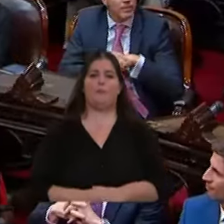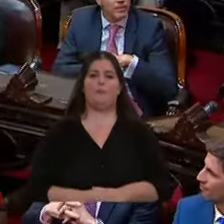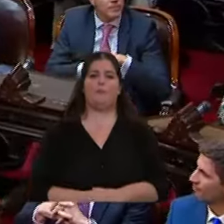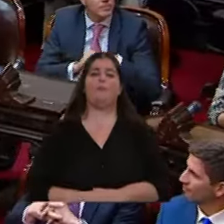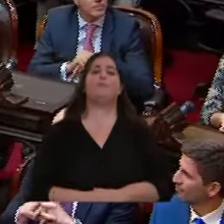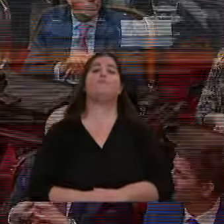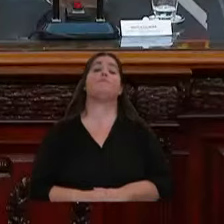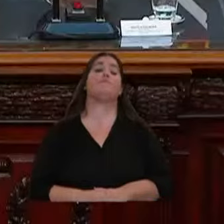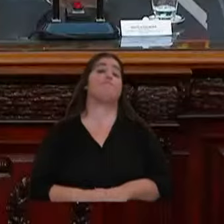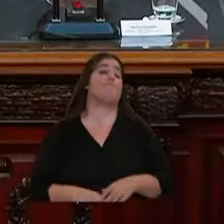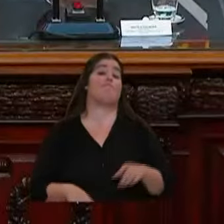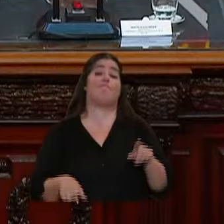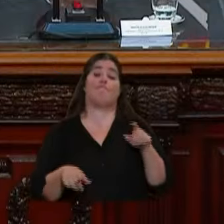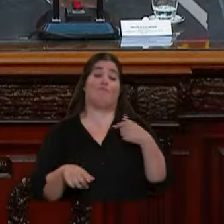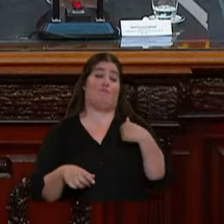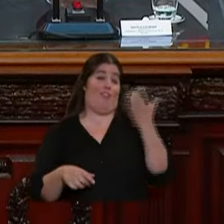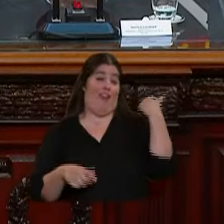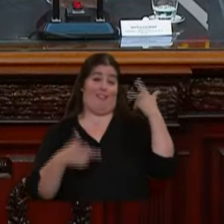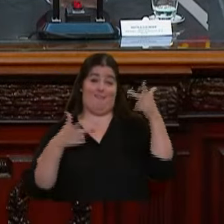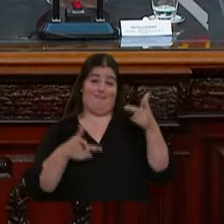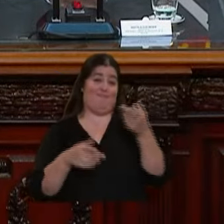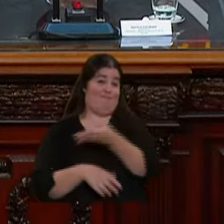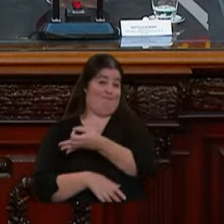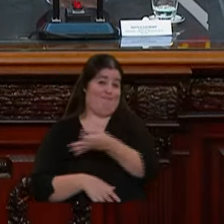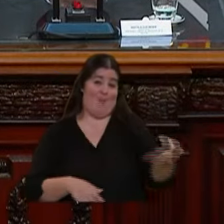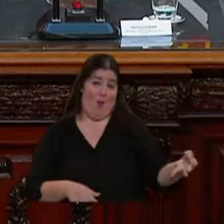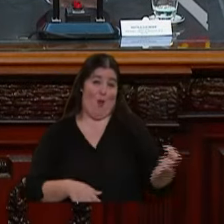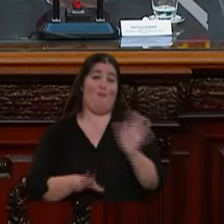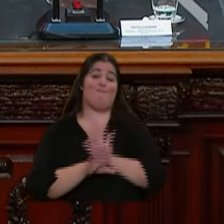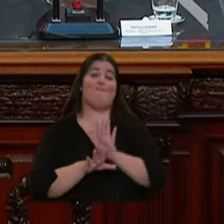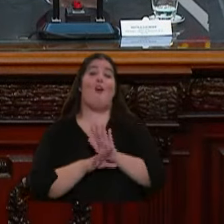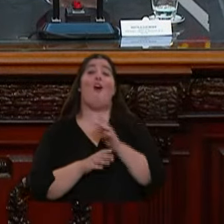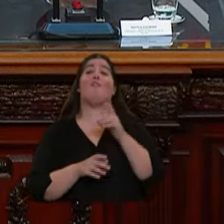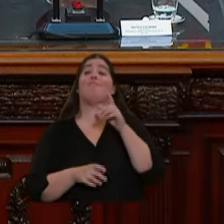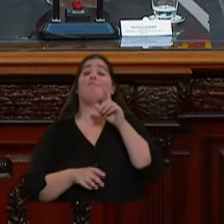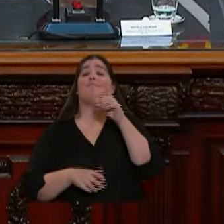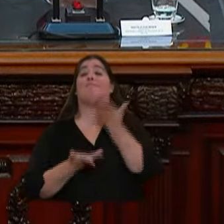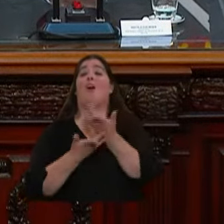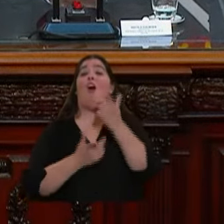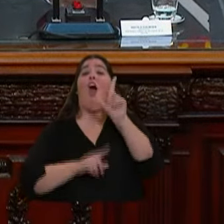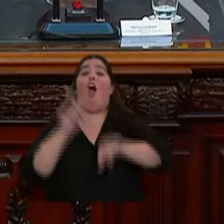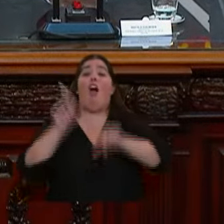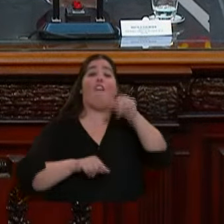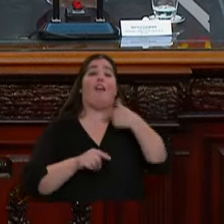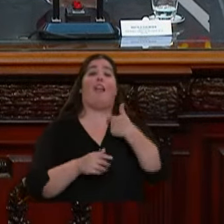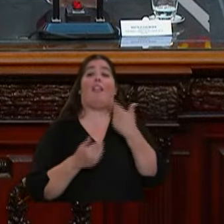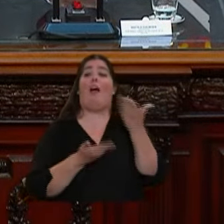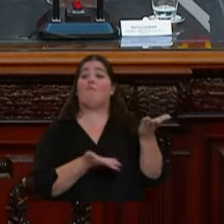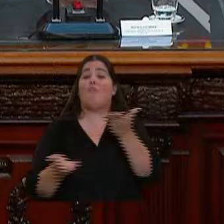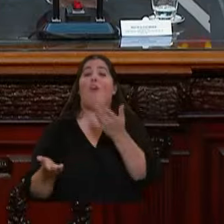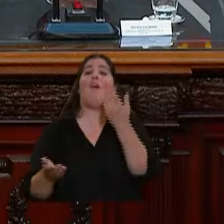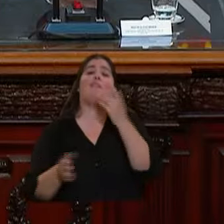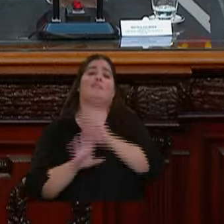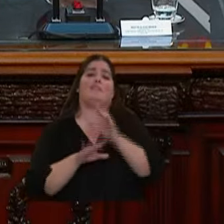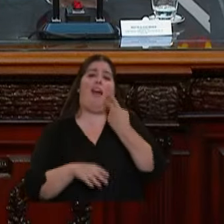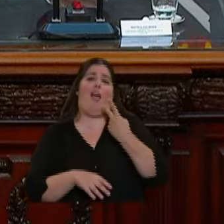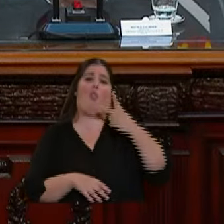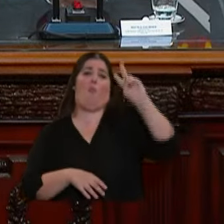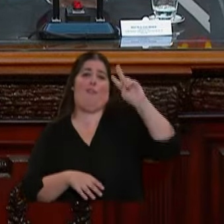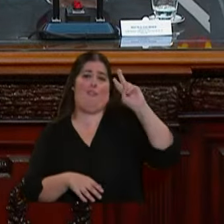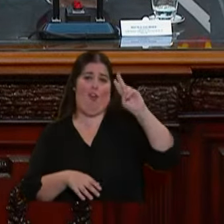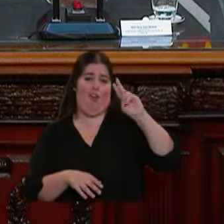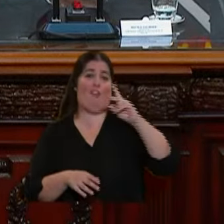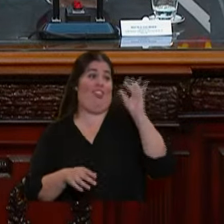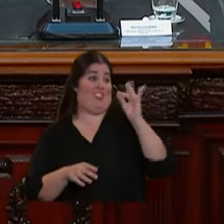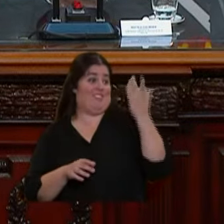Y pasó exactamente lo que dijimos. La oferta de bienes en el mercado se duplicó de diciembre a febrero y, en consecuencia,